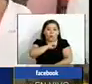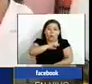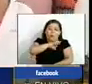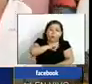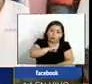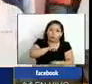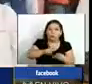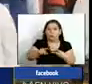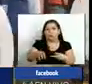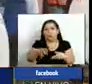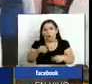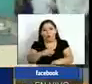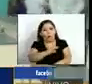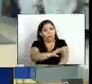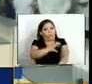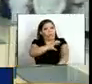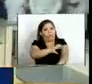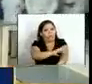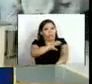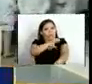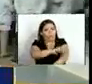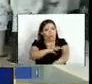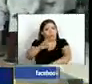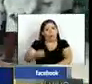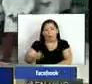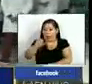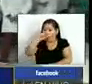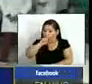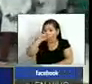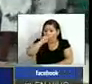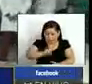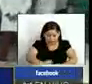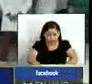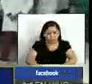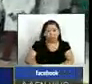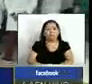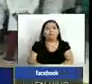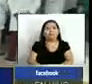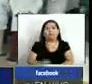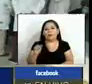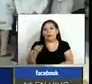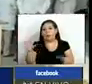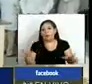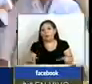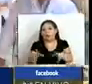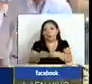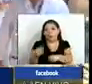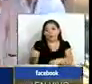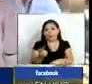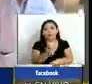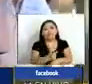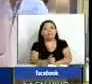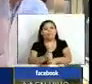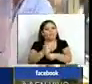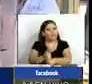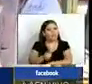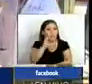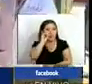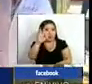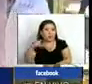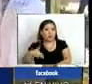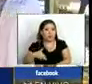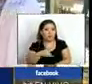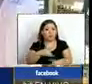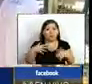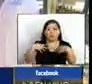miocardio, crisis hipertensiva y neumonía bacteriana. El total de casos confirmados hasta hoy, según el Ministerio